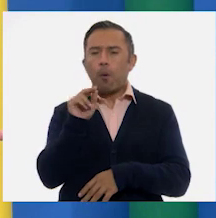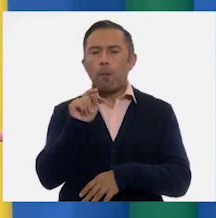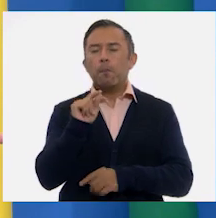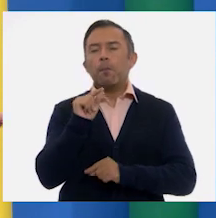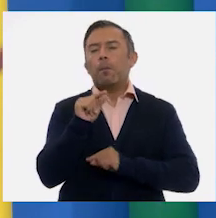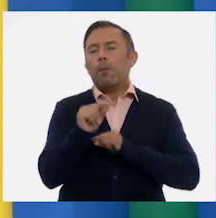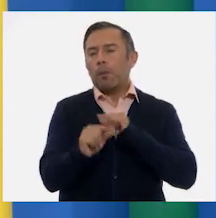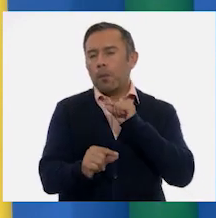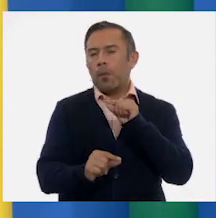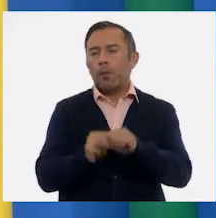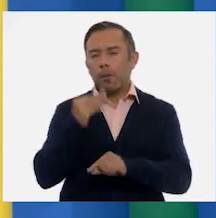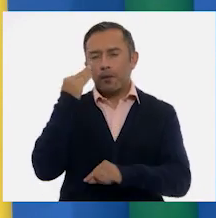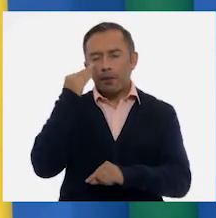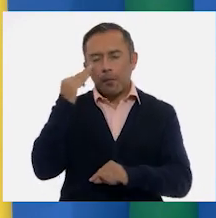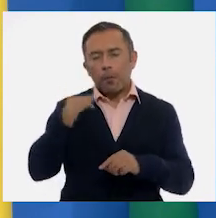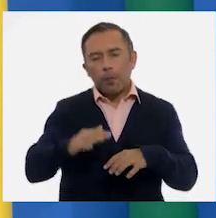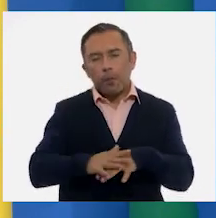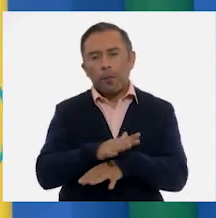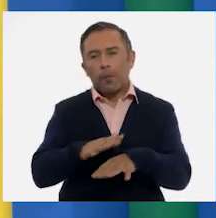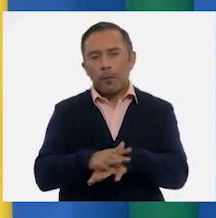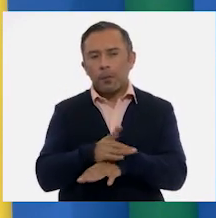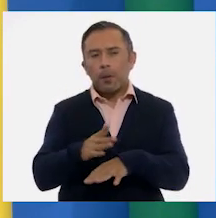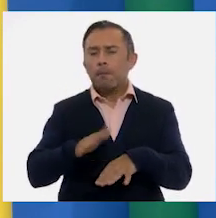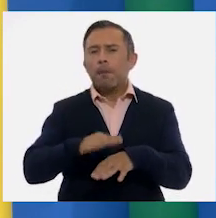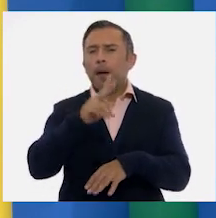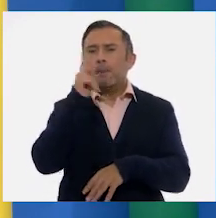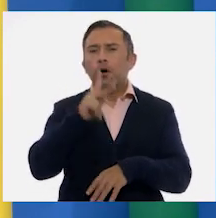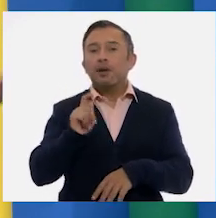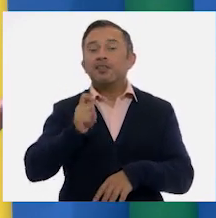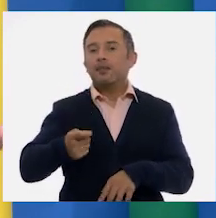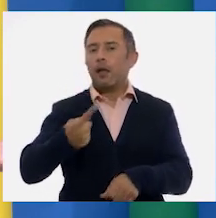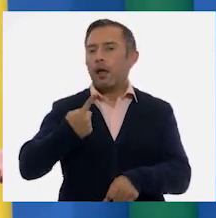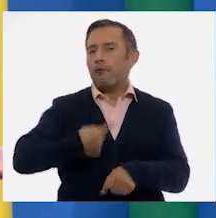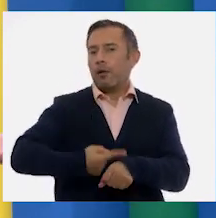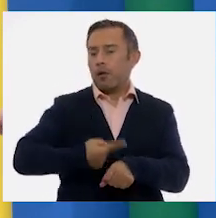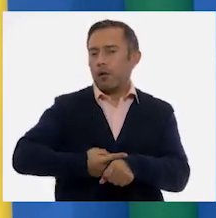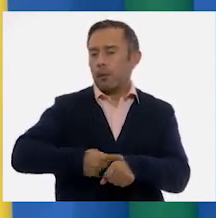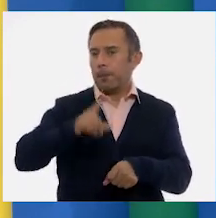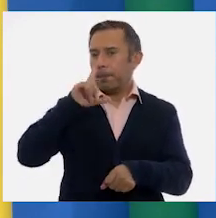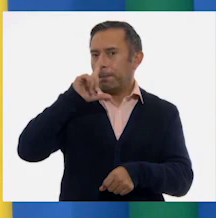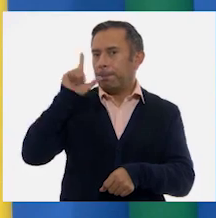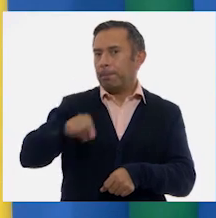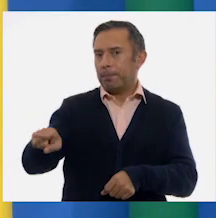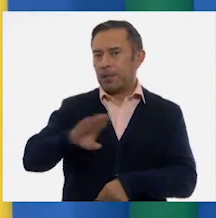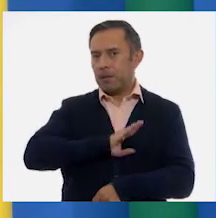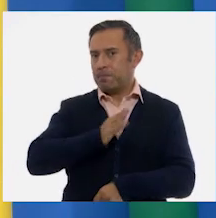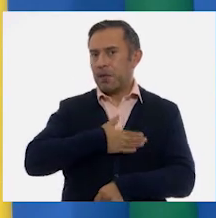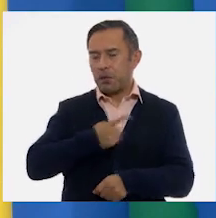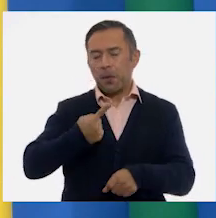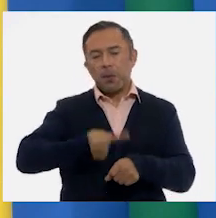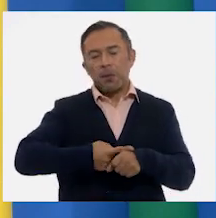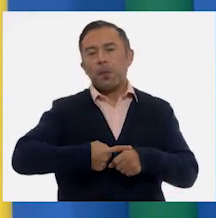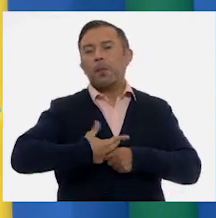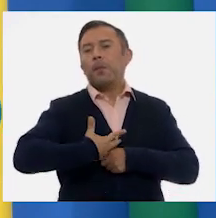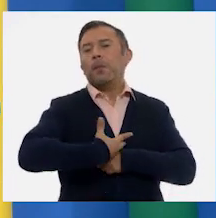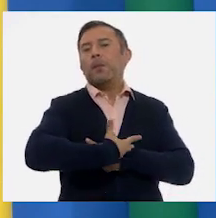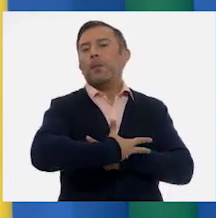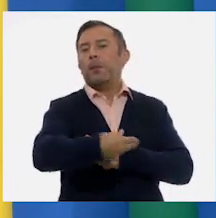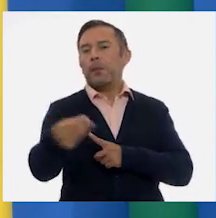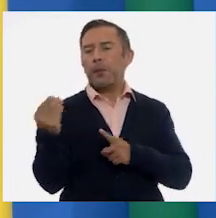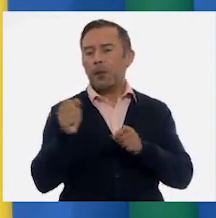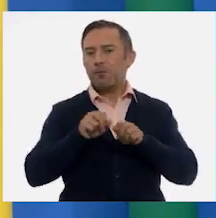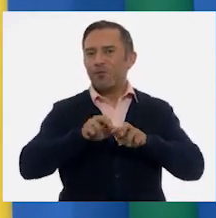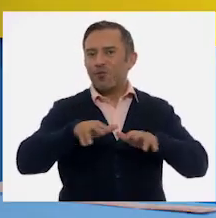más dramáticos fue sin duda el causado por las enfermedades que trajeron los españoles y terminaron provocando epidemias